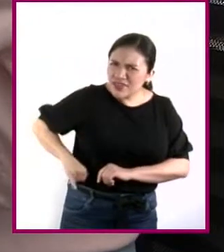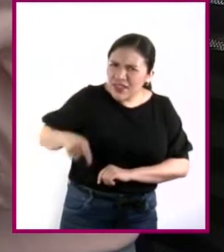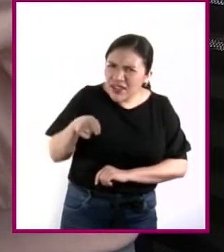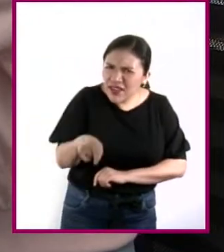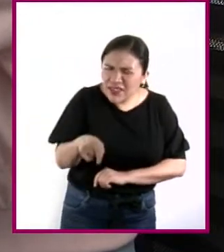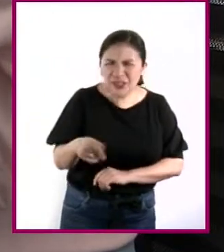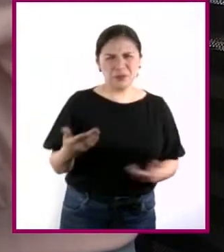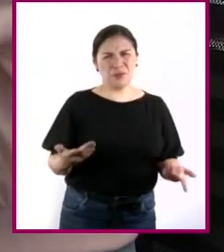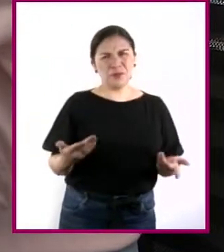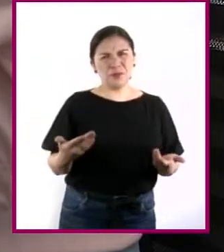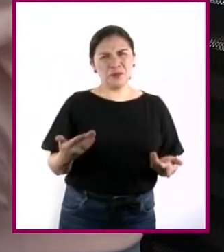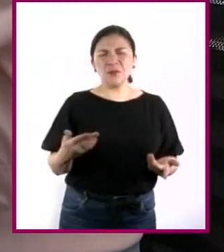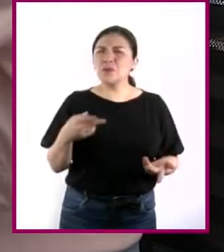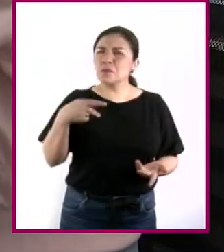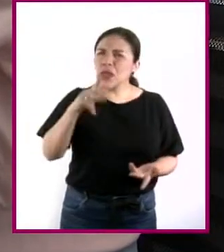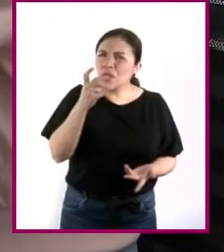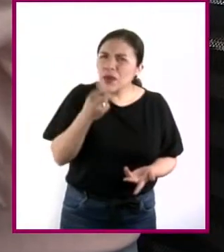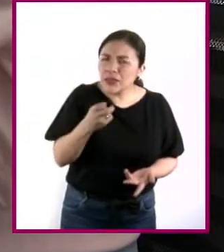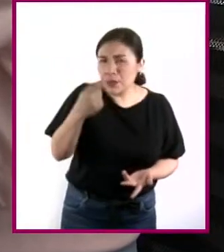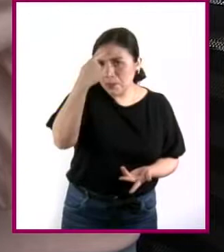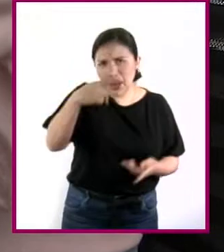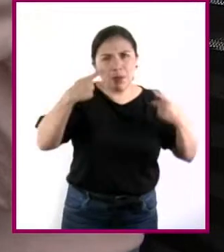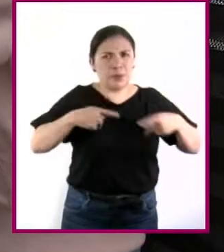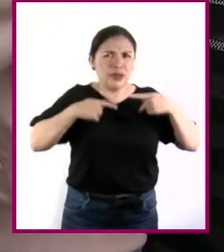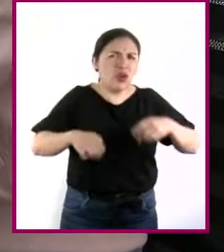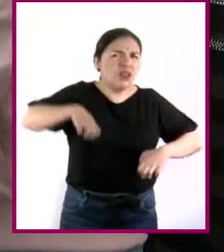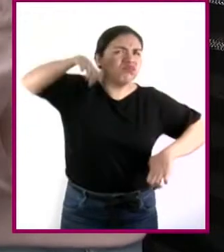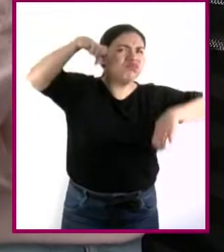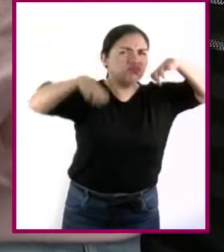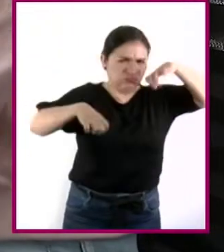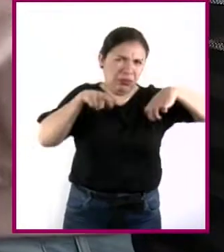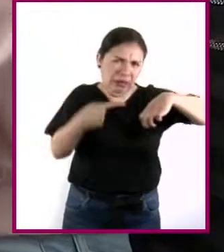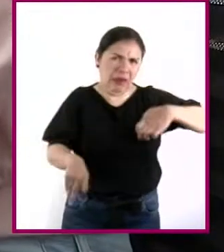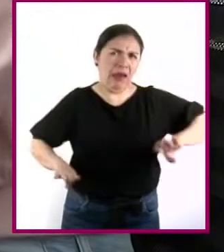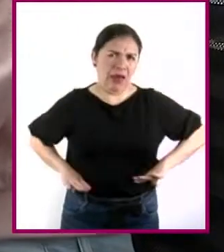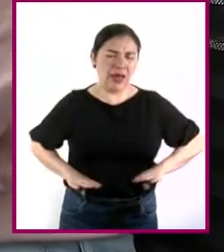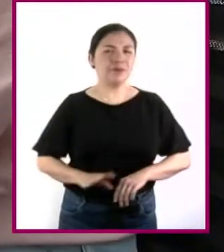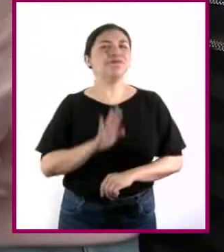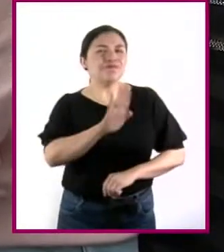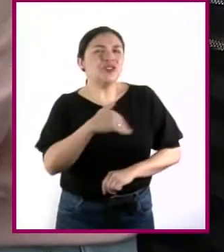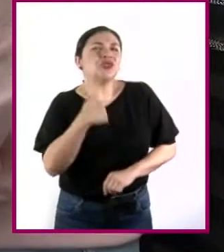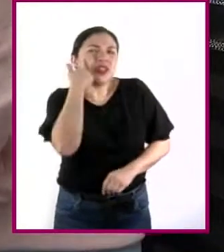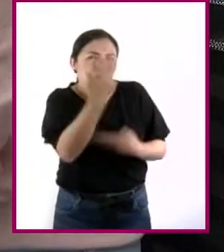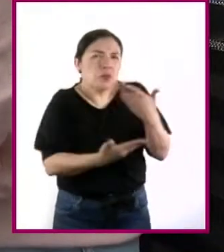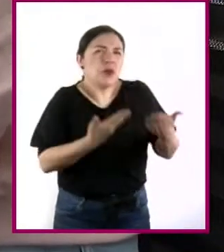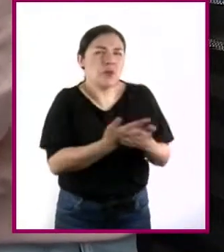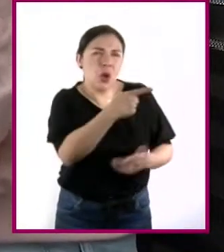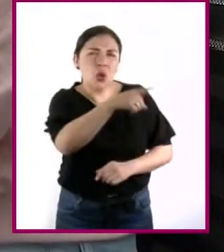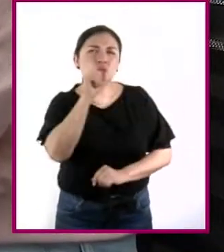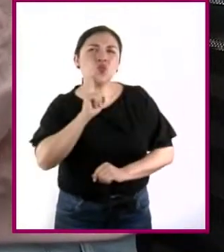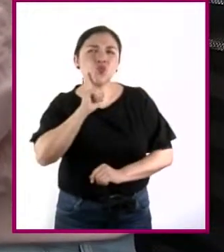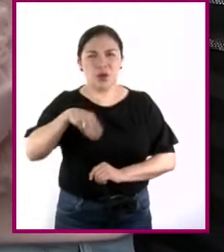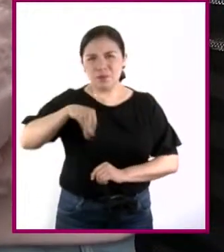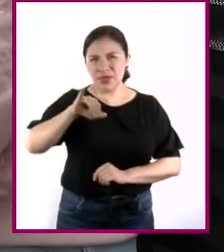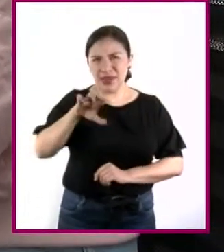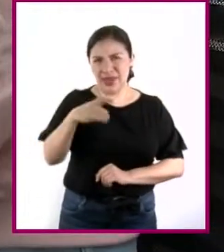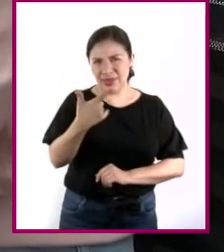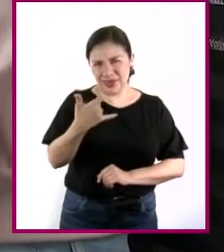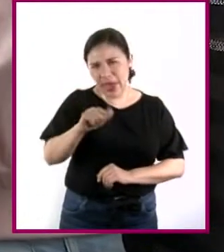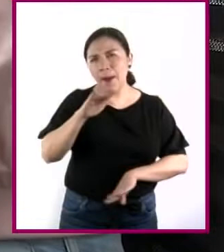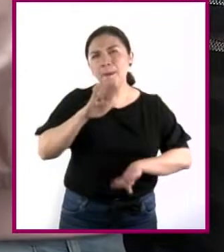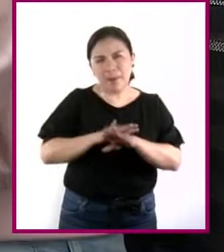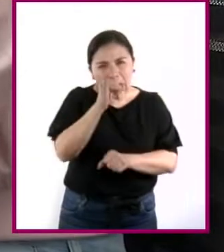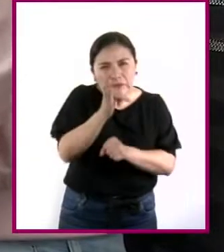Pero, ¿qué no es esto para las personas mayores? Quiero proponerle a Mireya que indaguemos más al